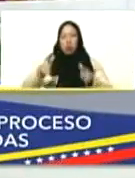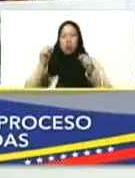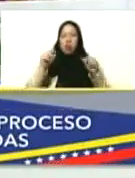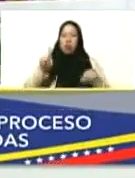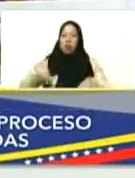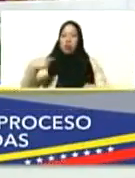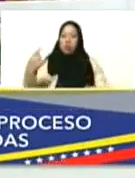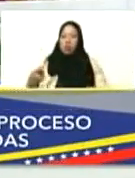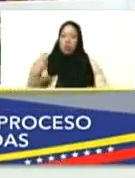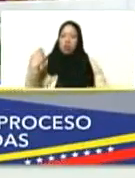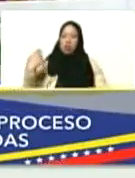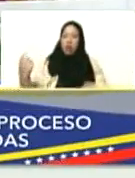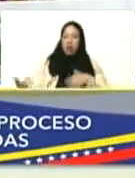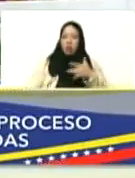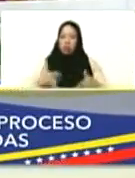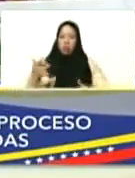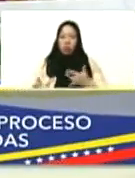acciones.